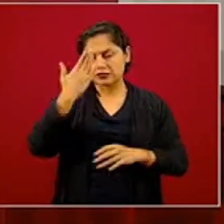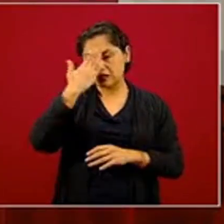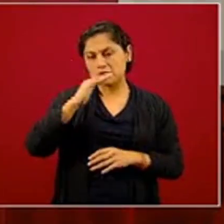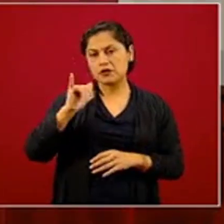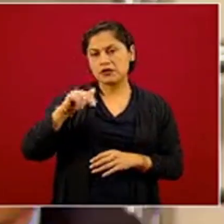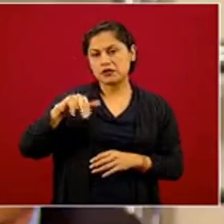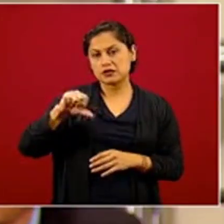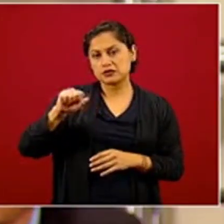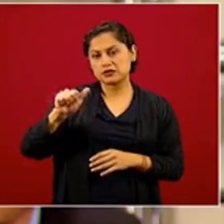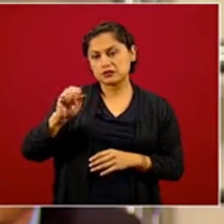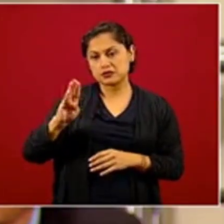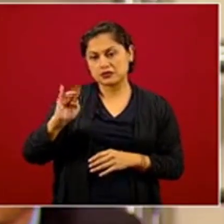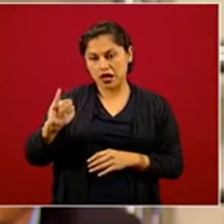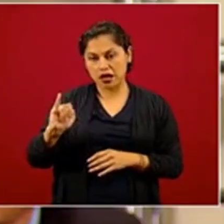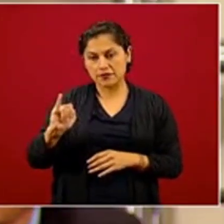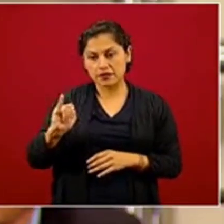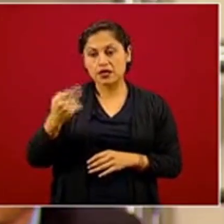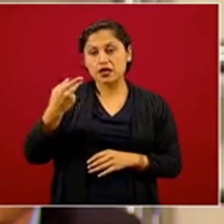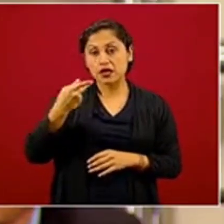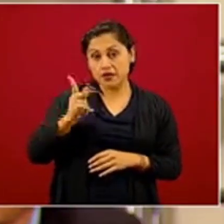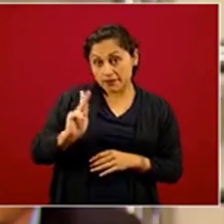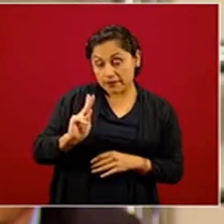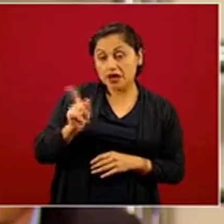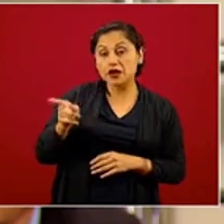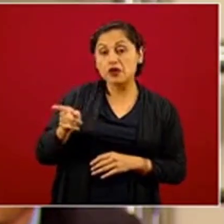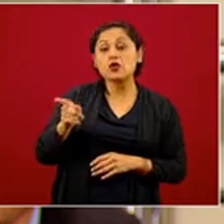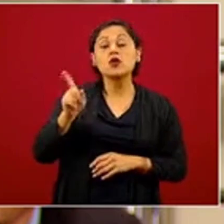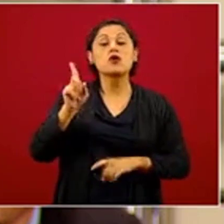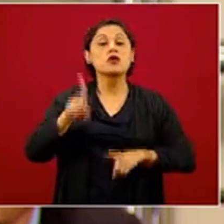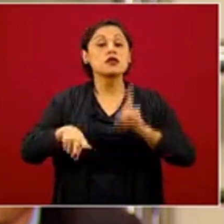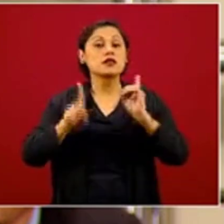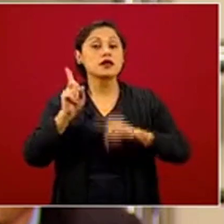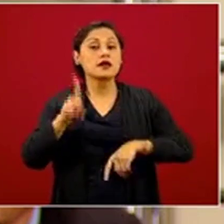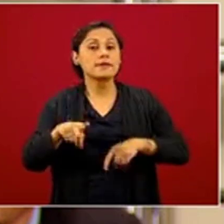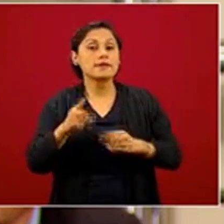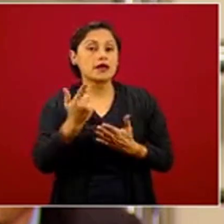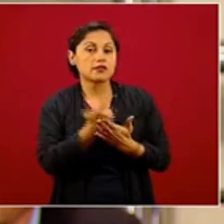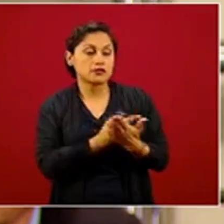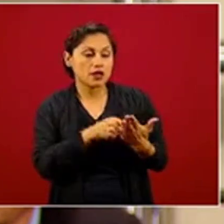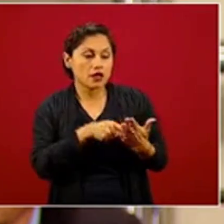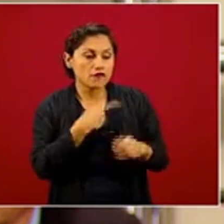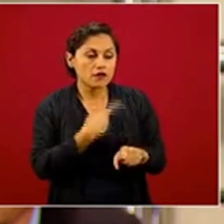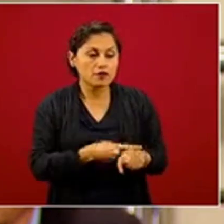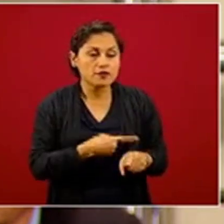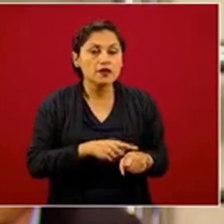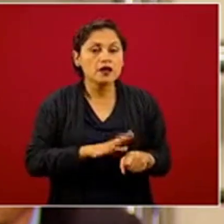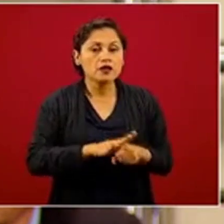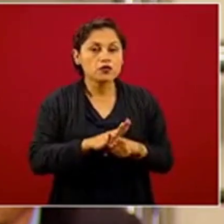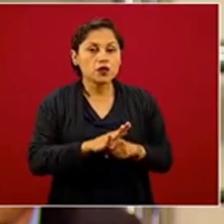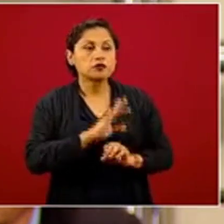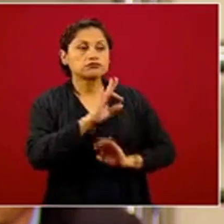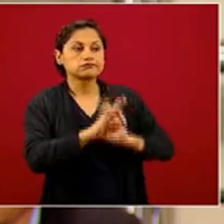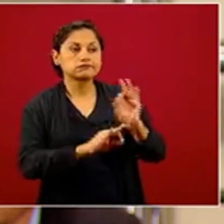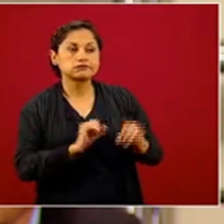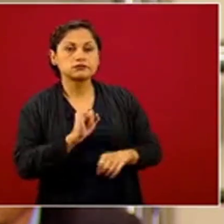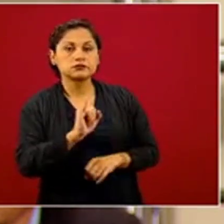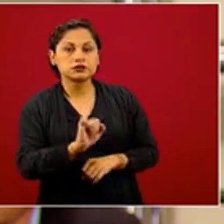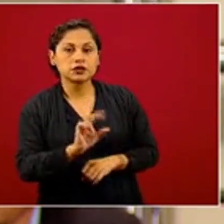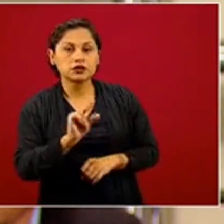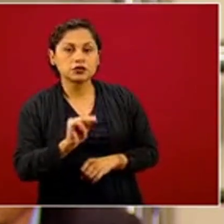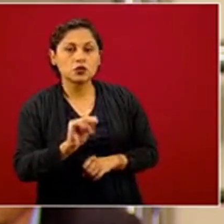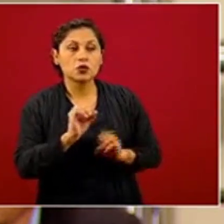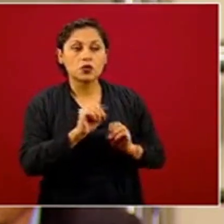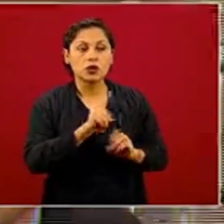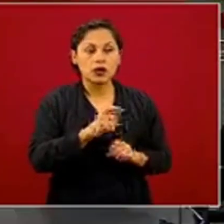y dependiendo del tipo de enfermedad que tenga es la atención que tiene, y si no, tiene que pagar por algo.